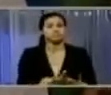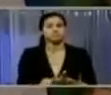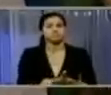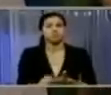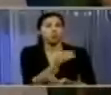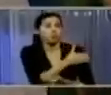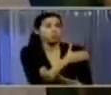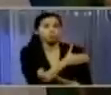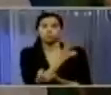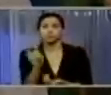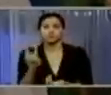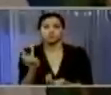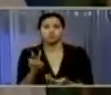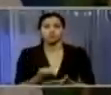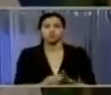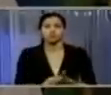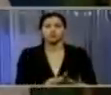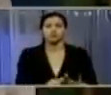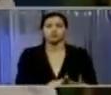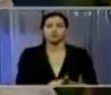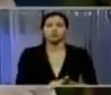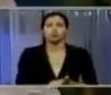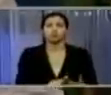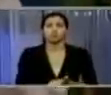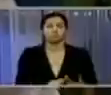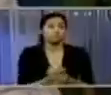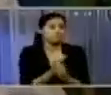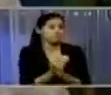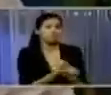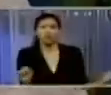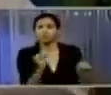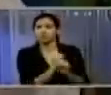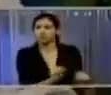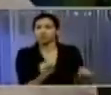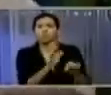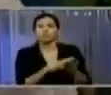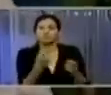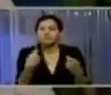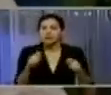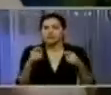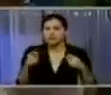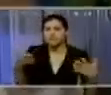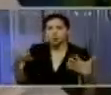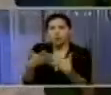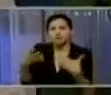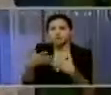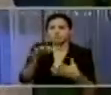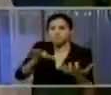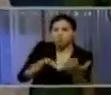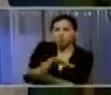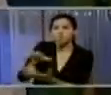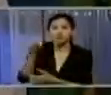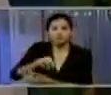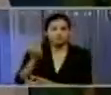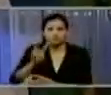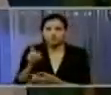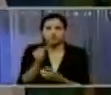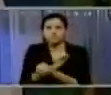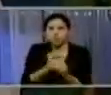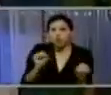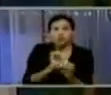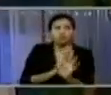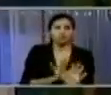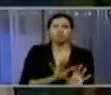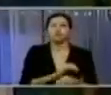oposición venezolana, una vez fracasada en sus intentos de violentar Venezuela, porque el plan de ellos era